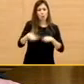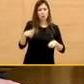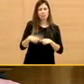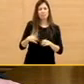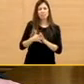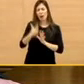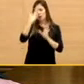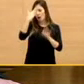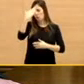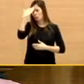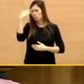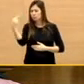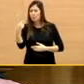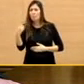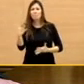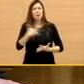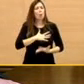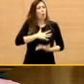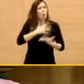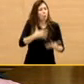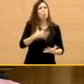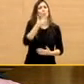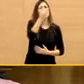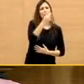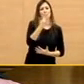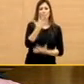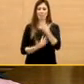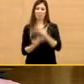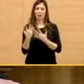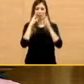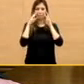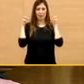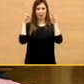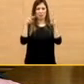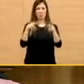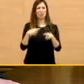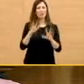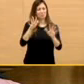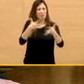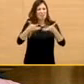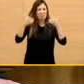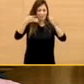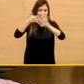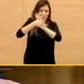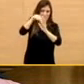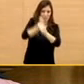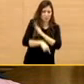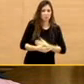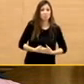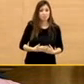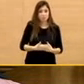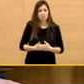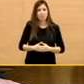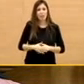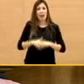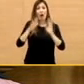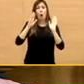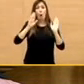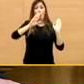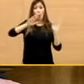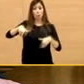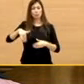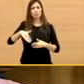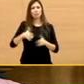voluntad. Y me explico. Del pesimismo de la razón porque una de las ventajas que tiene hablar de los últimos es haber podido escuchar a todos los anteriores.